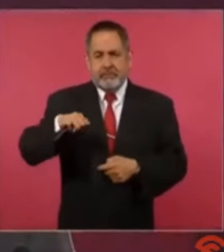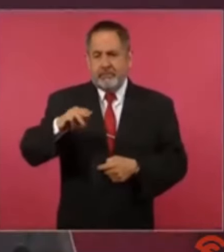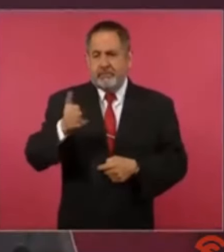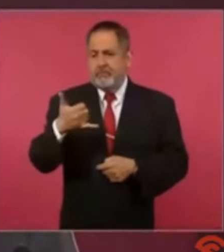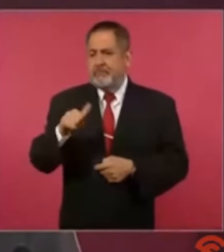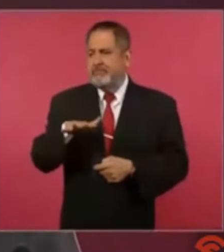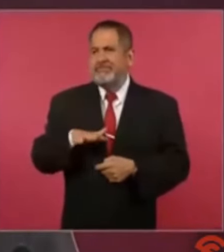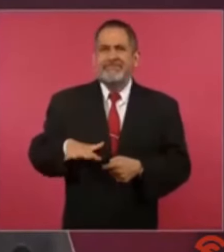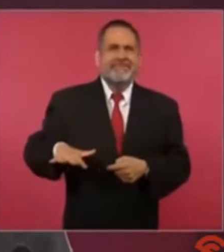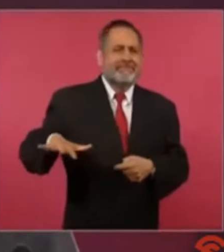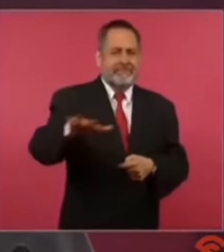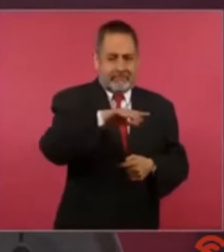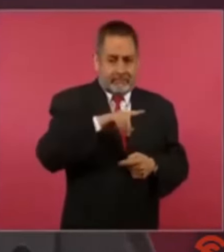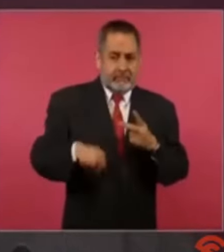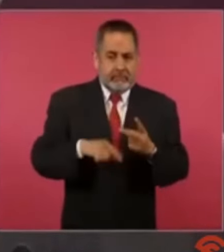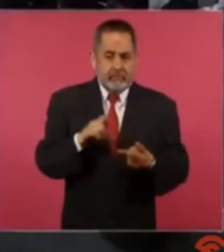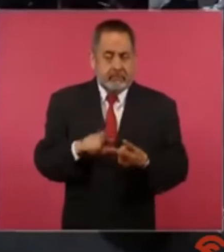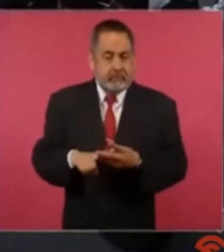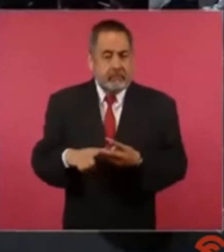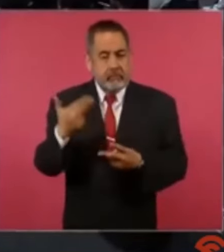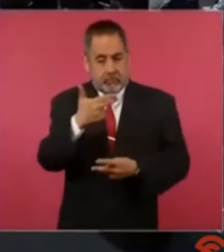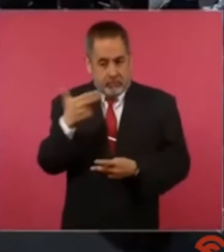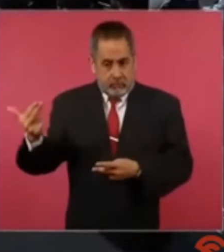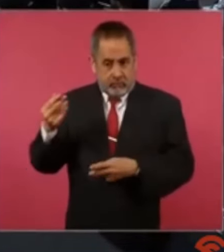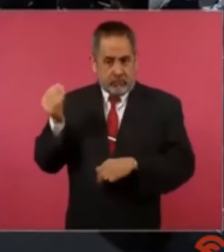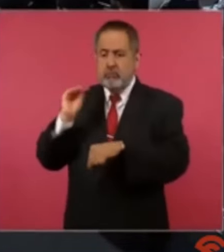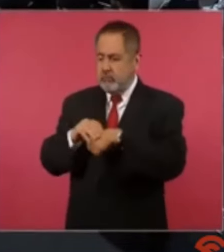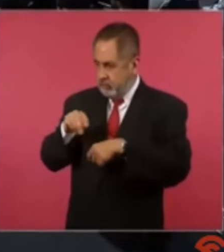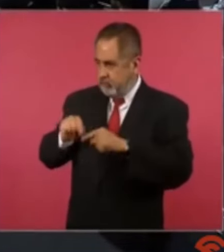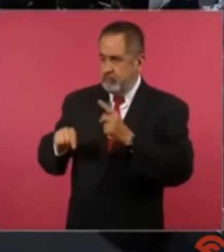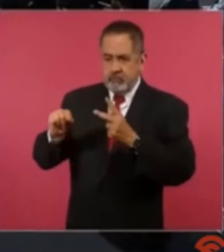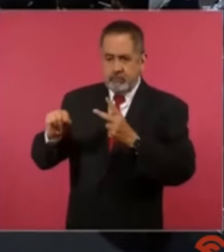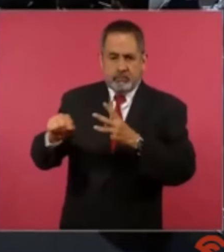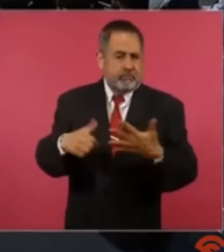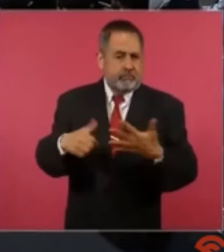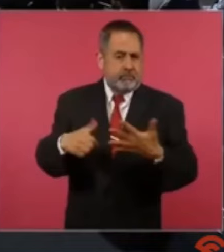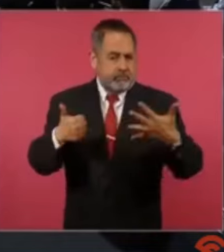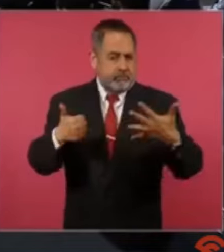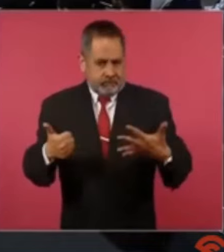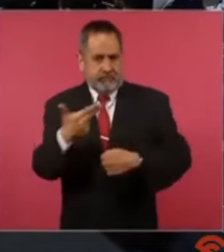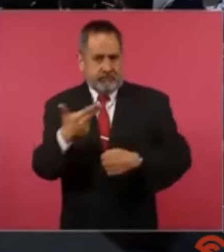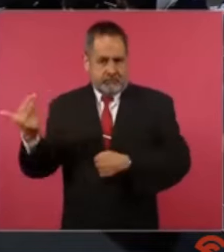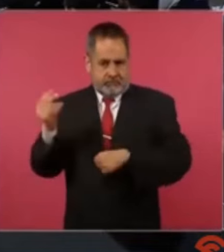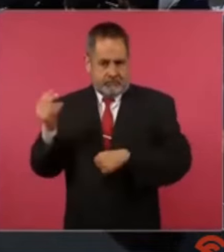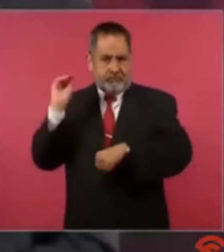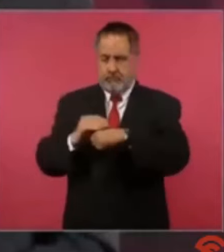hoteles, 6